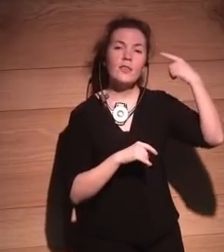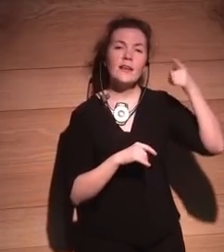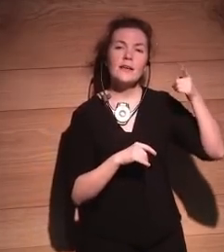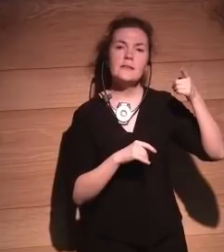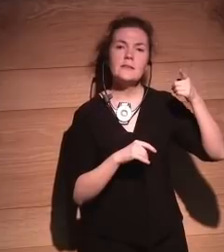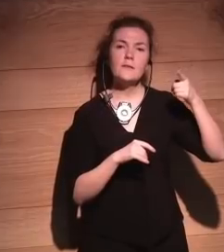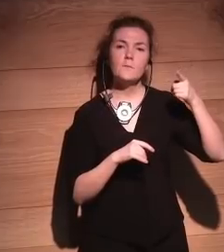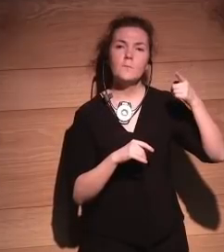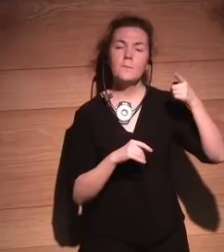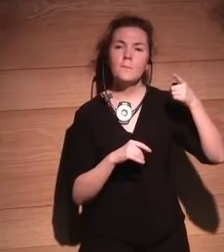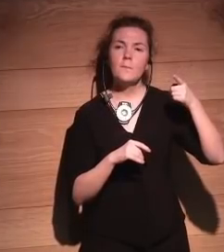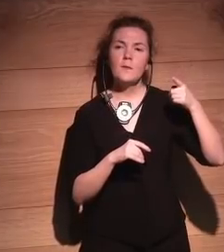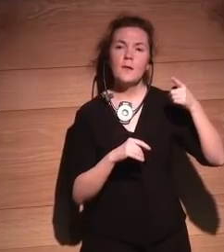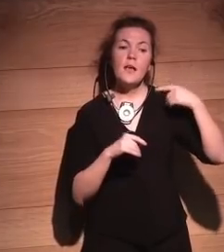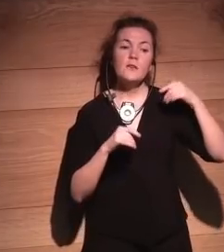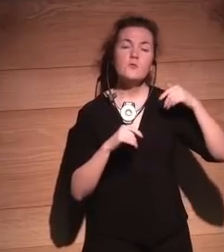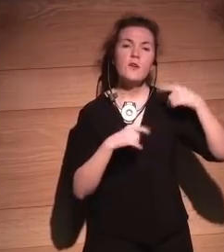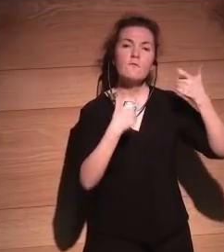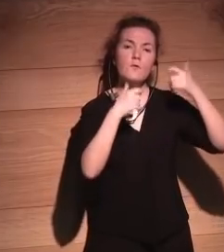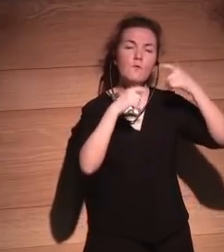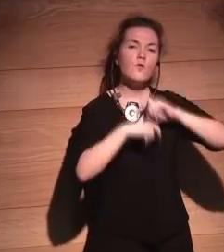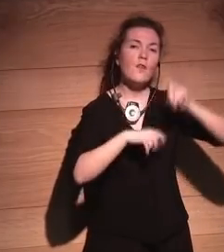la Bureau de Investigative Journalism,